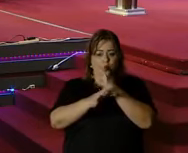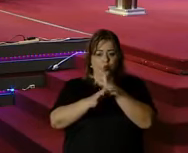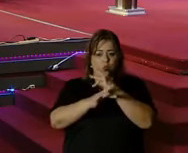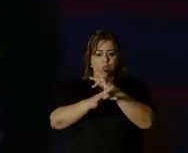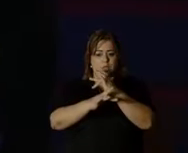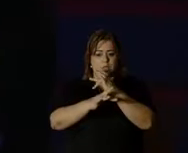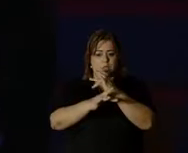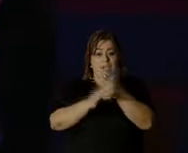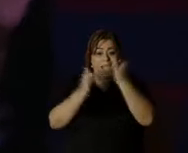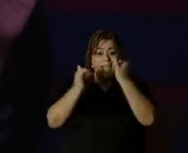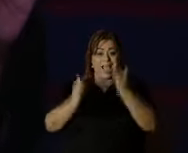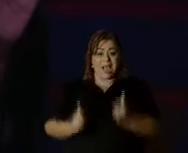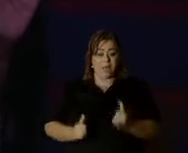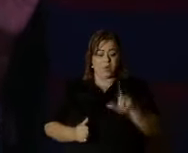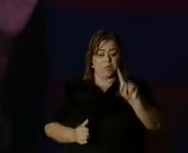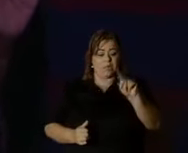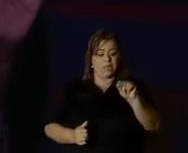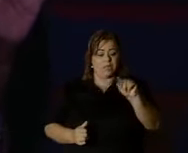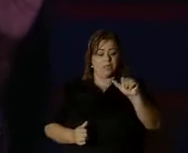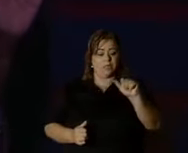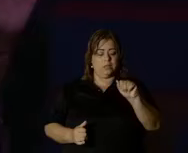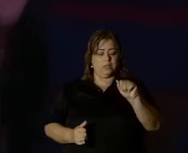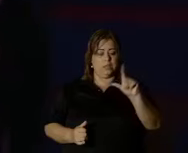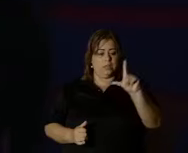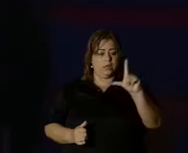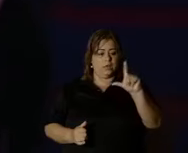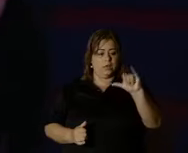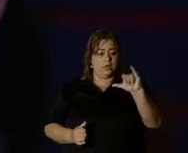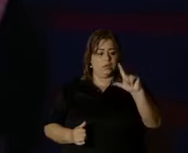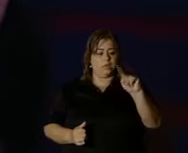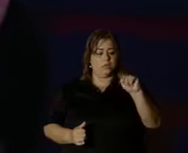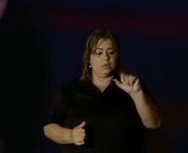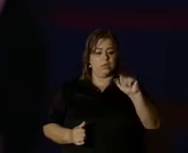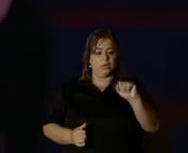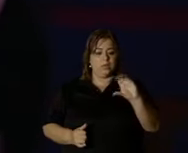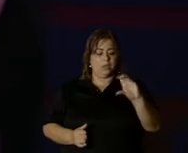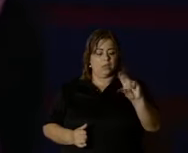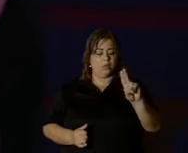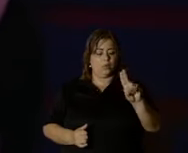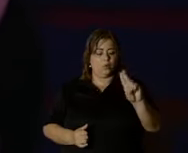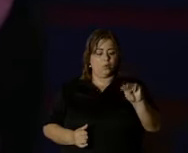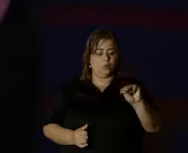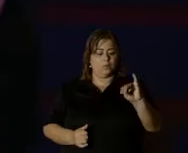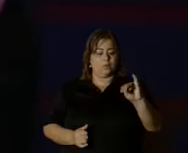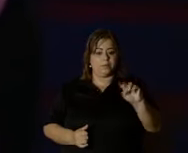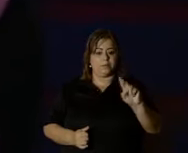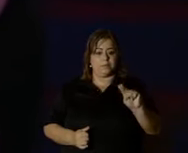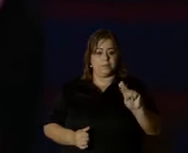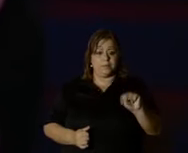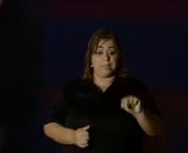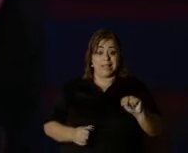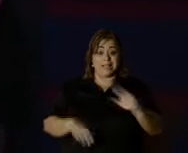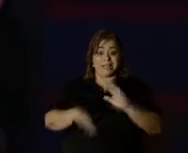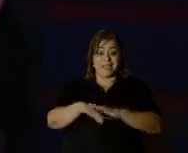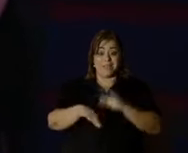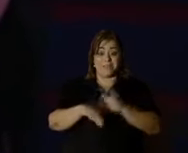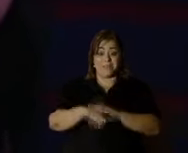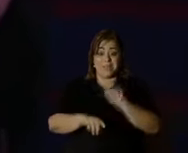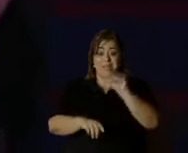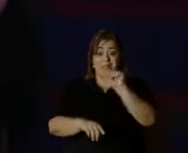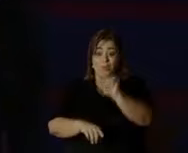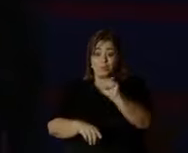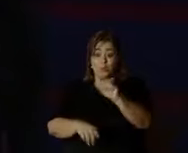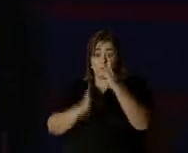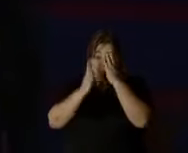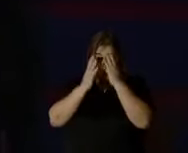Talita kumi para ti. Más arriba, shokota ya. En el nombre de Jesús.